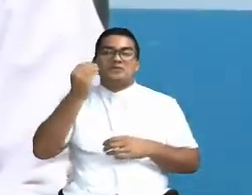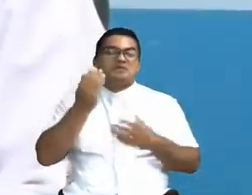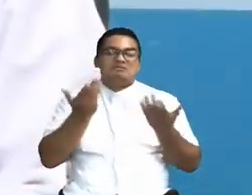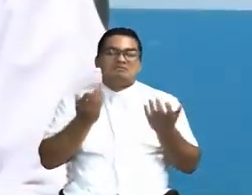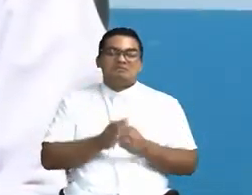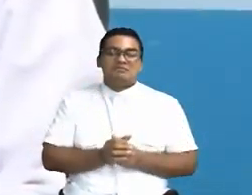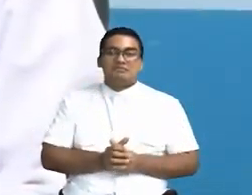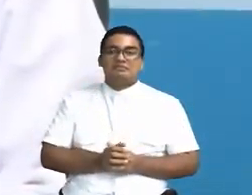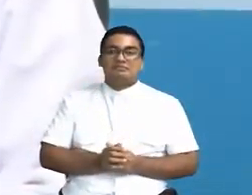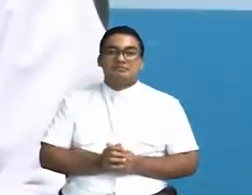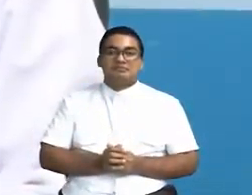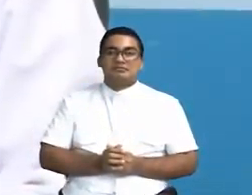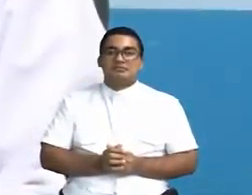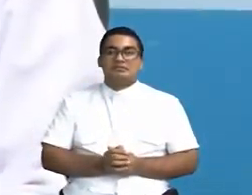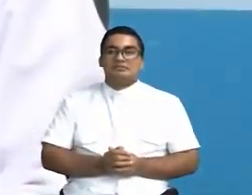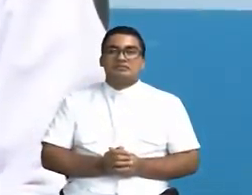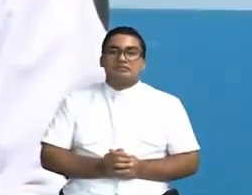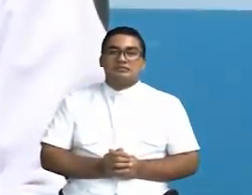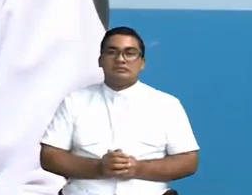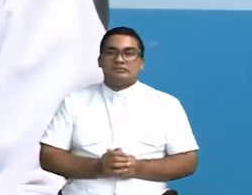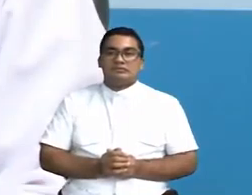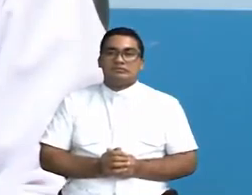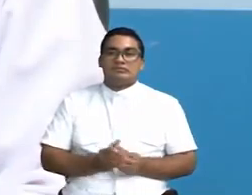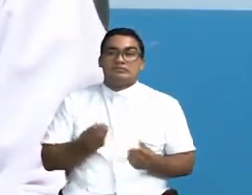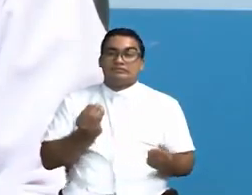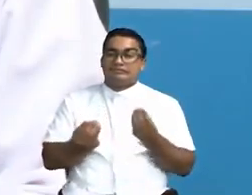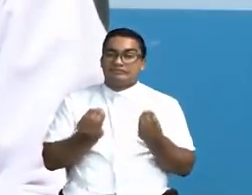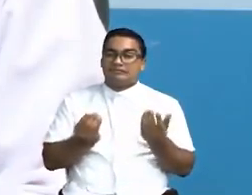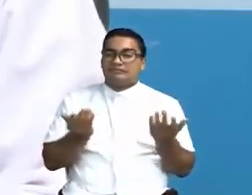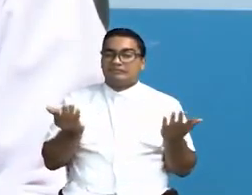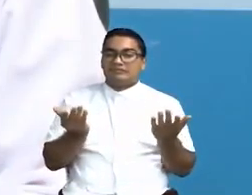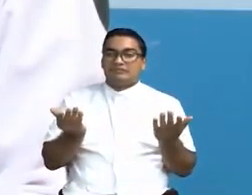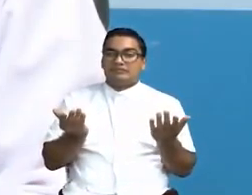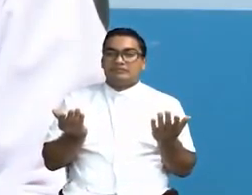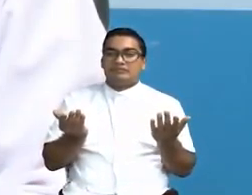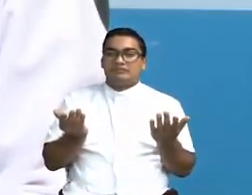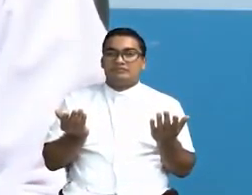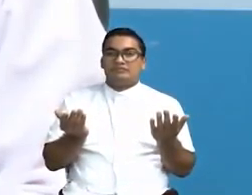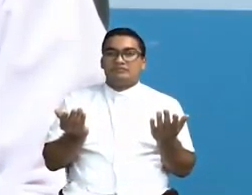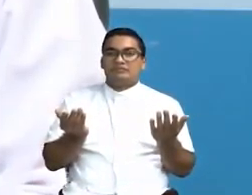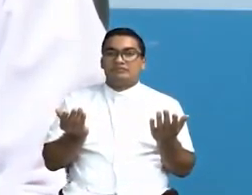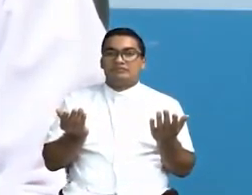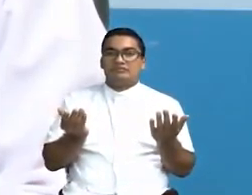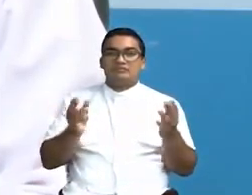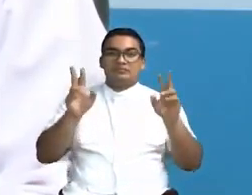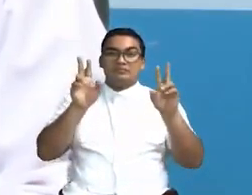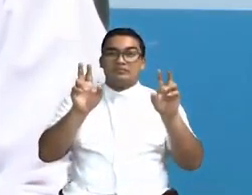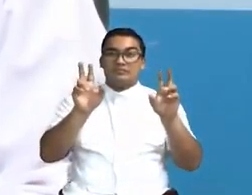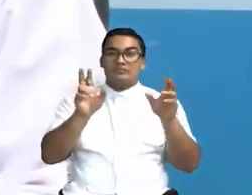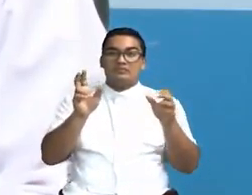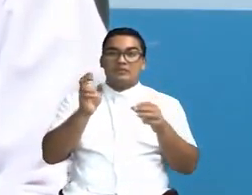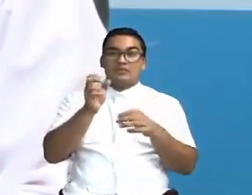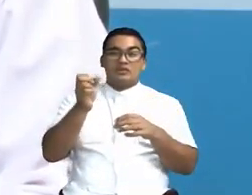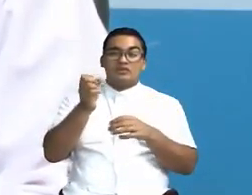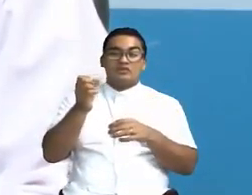que sí, eso va a depender bastante de la parte climática. Es decir, por